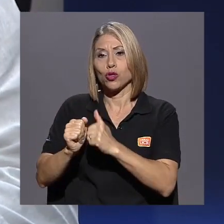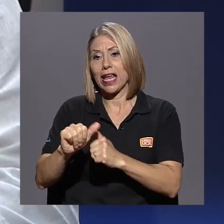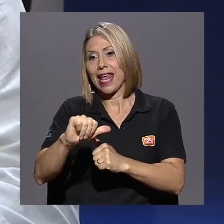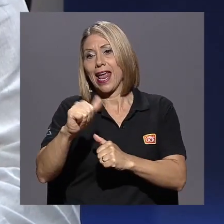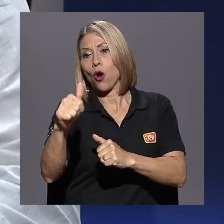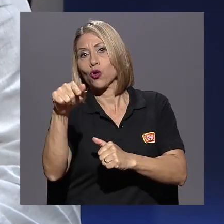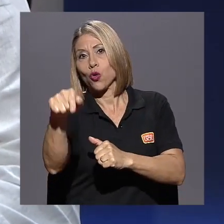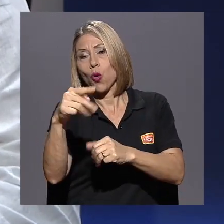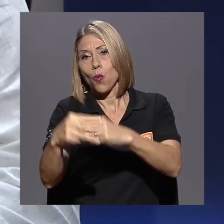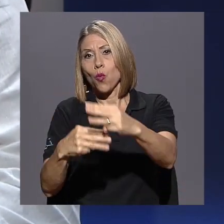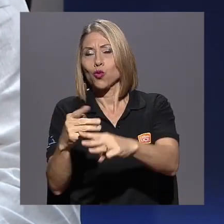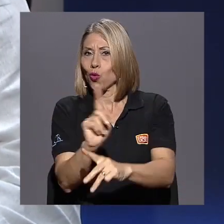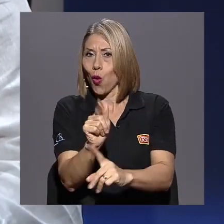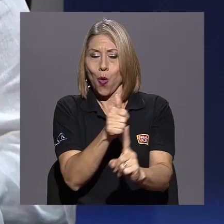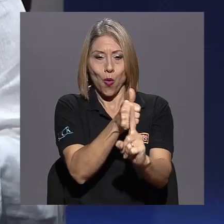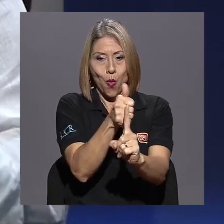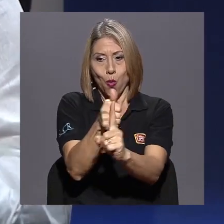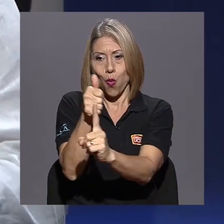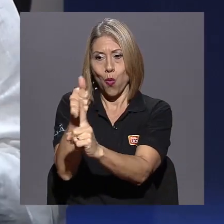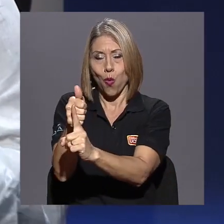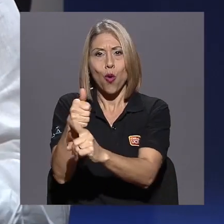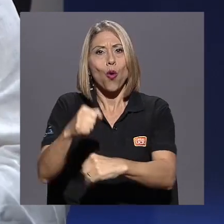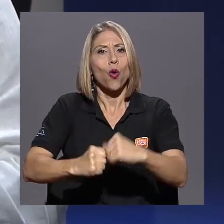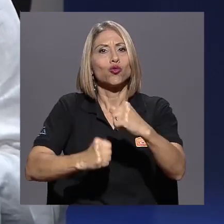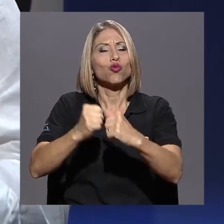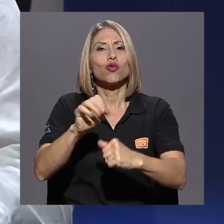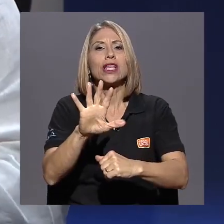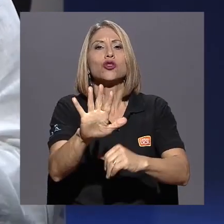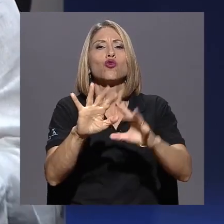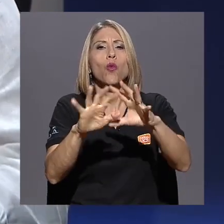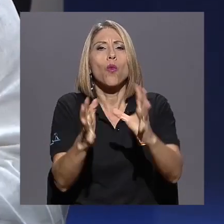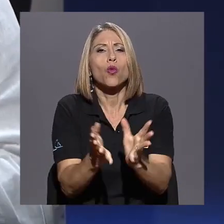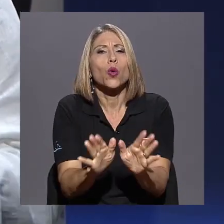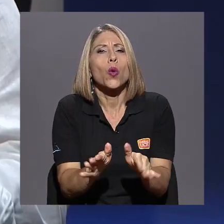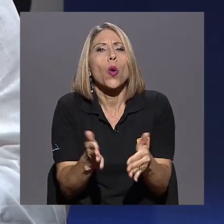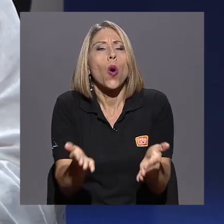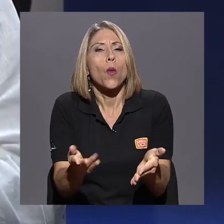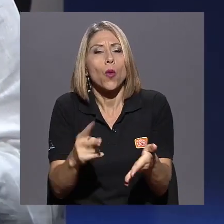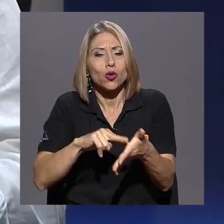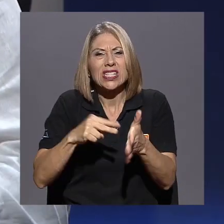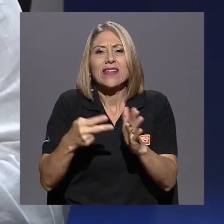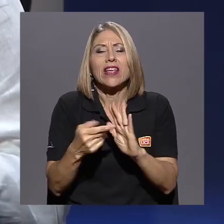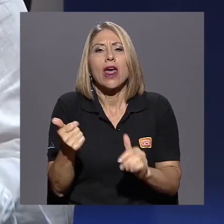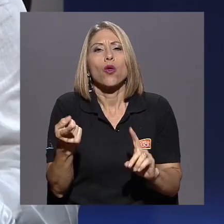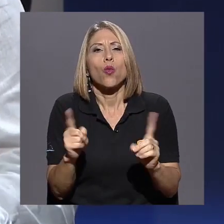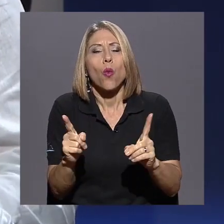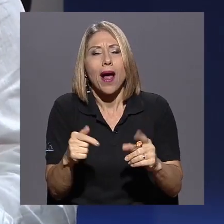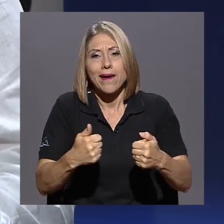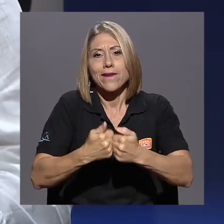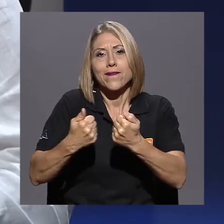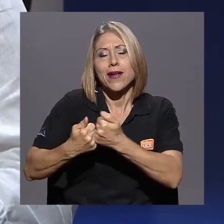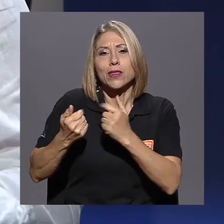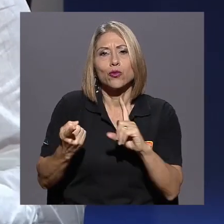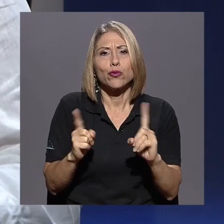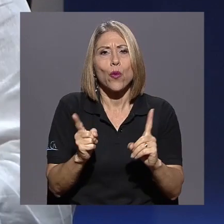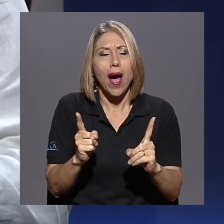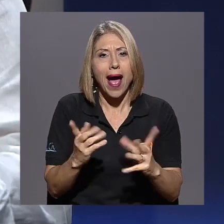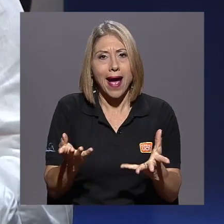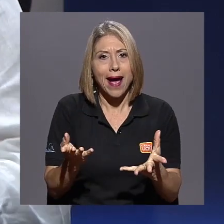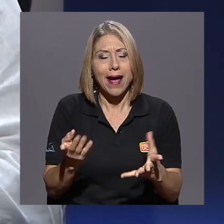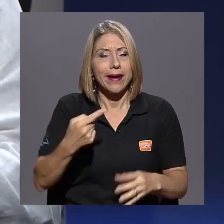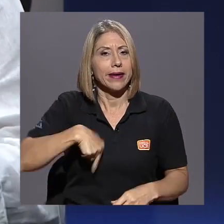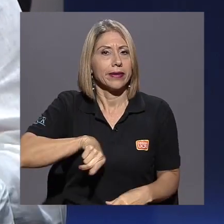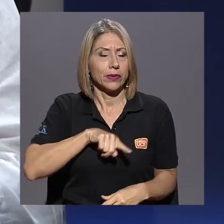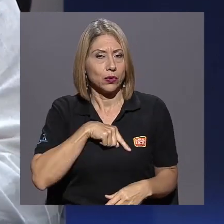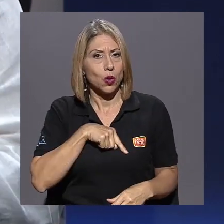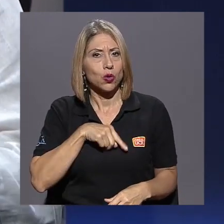mismos construyan su mundo que significa dotan a su mundo qué retos enfrentan entonces lo que observamos y